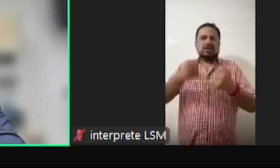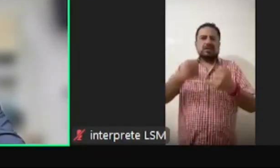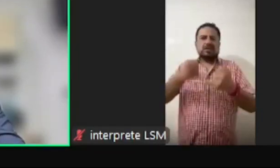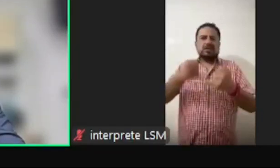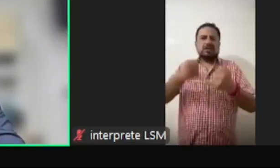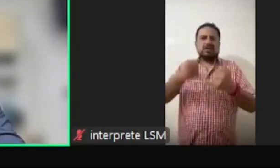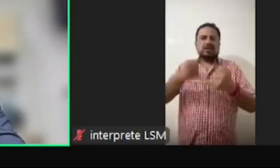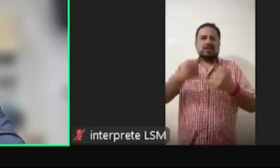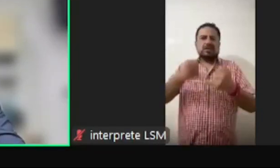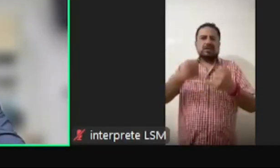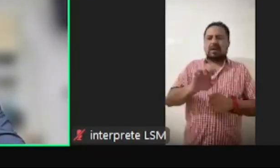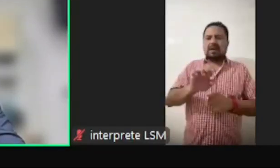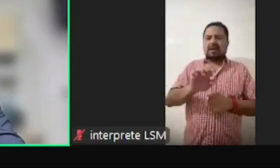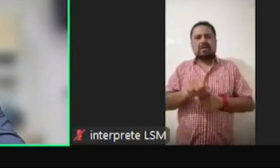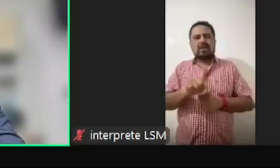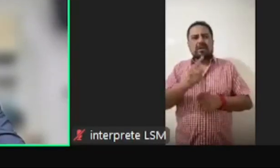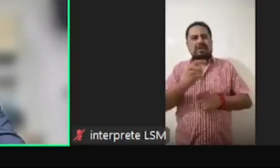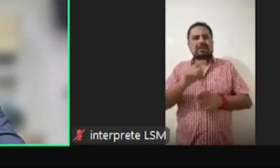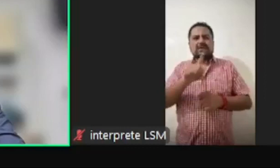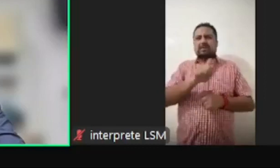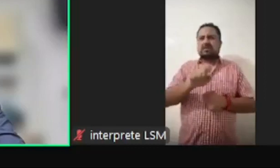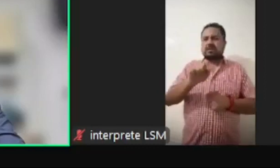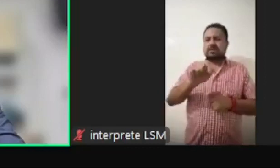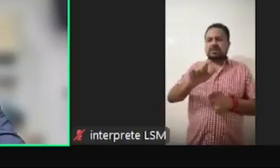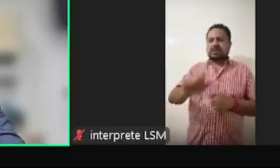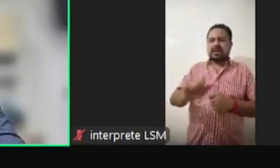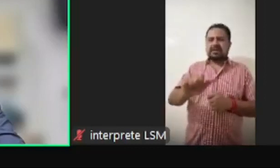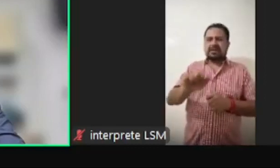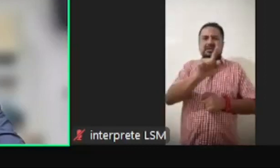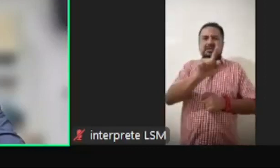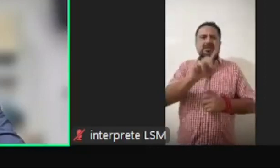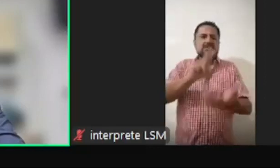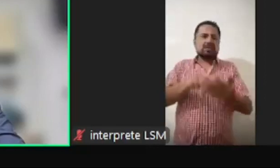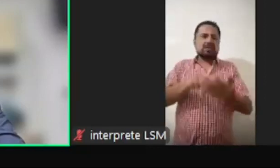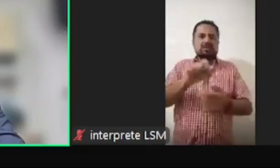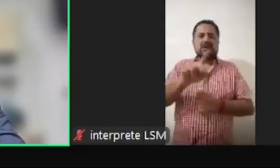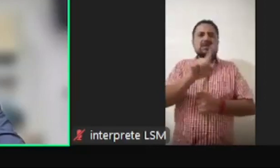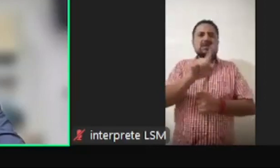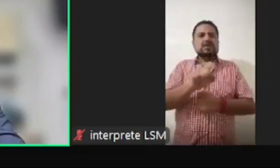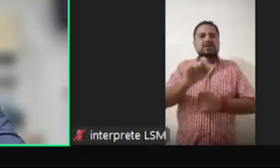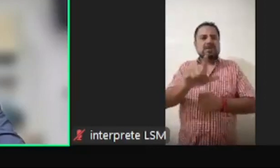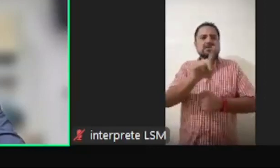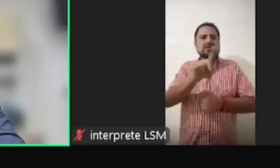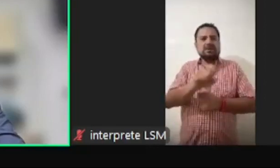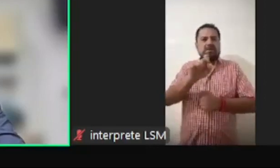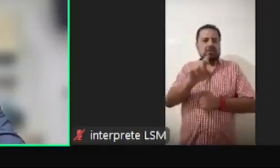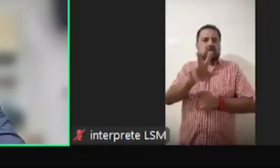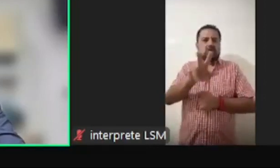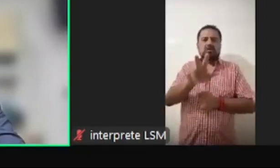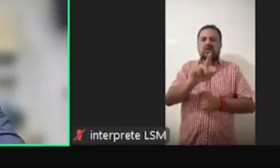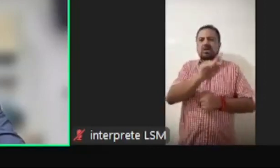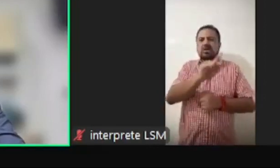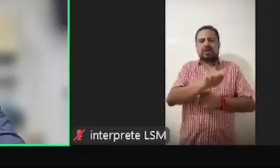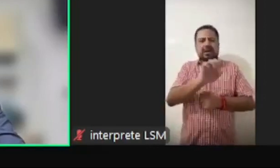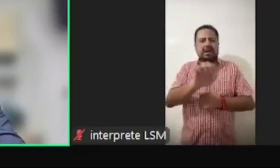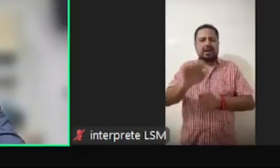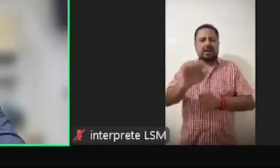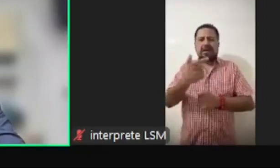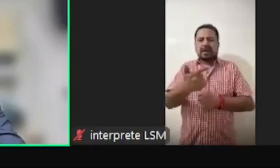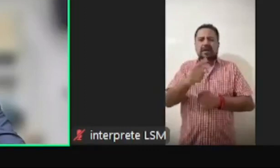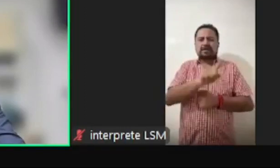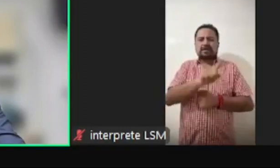diagonal 126, diagonal 2024, 127 y 128, al T, diagonal GEC, diagonal 124,